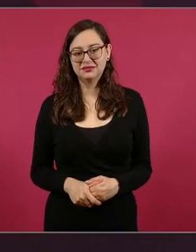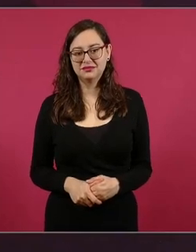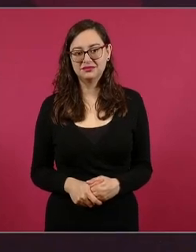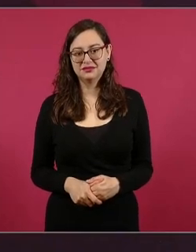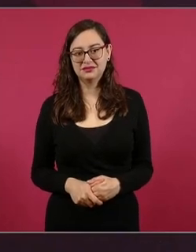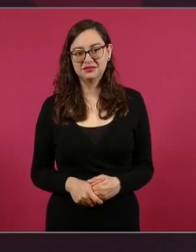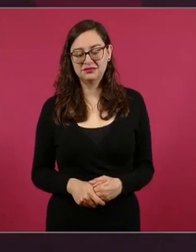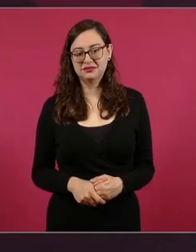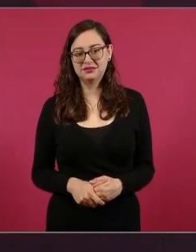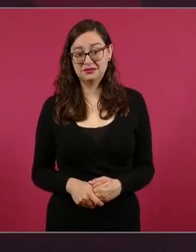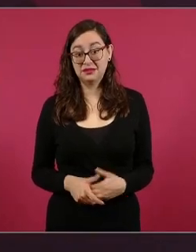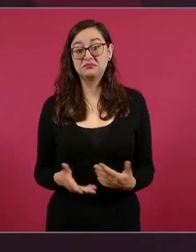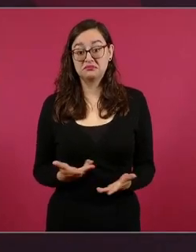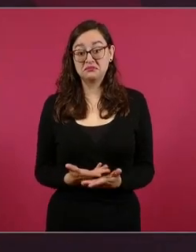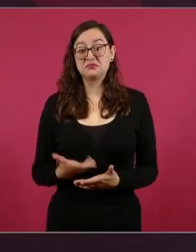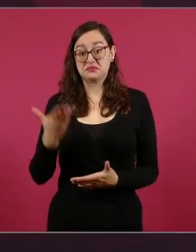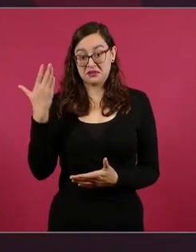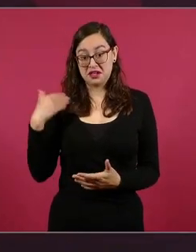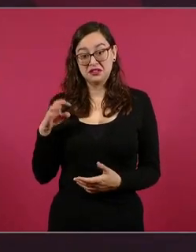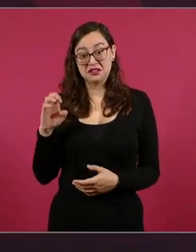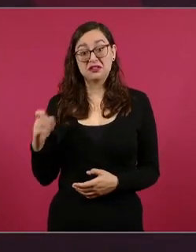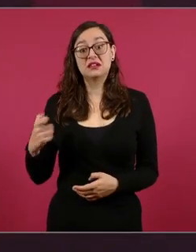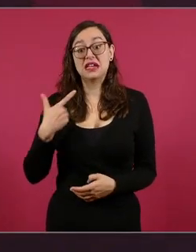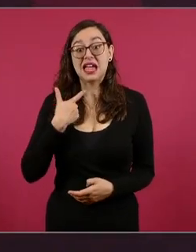Y eso era lo que había.